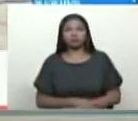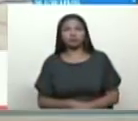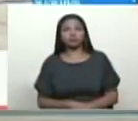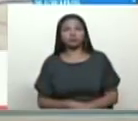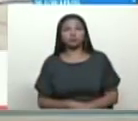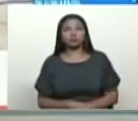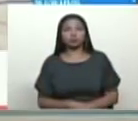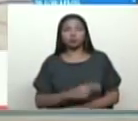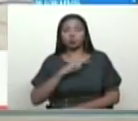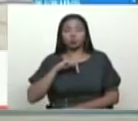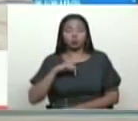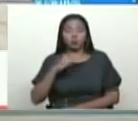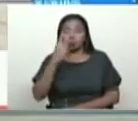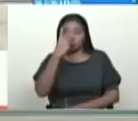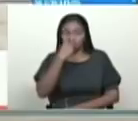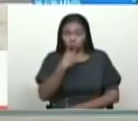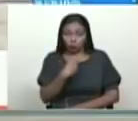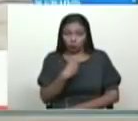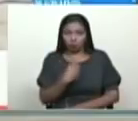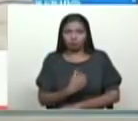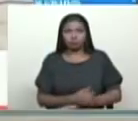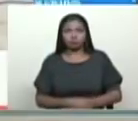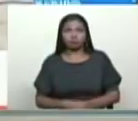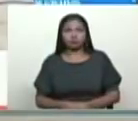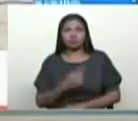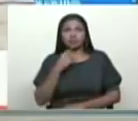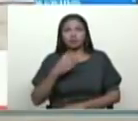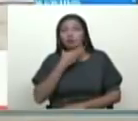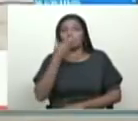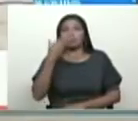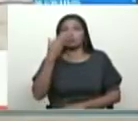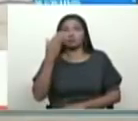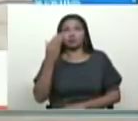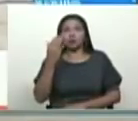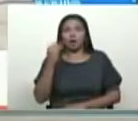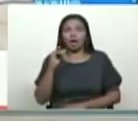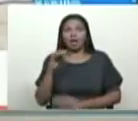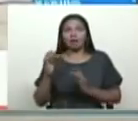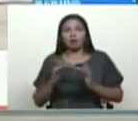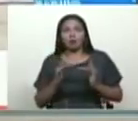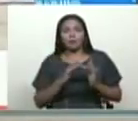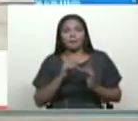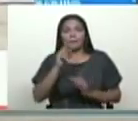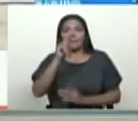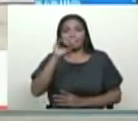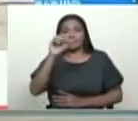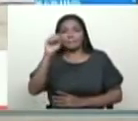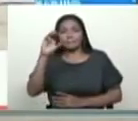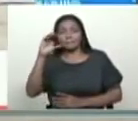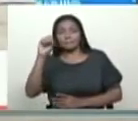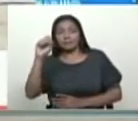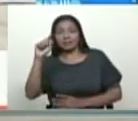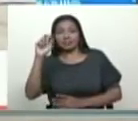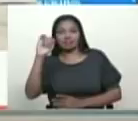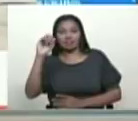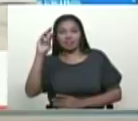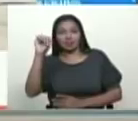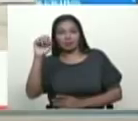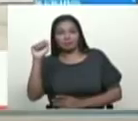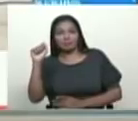Nos hacemos la víctima. Como hay una canción por ahí famosa ahora por las redes, Las Víctimas. ¿Te la han